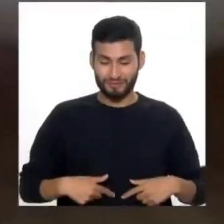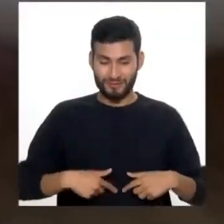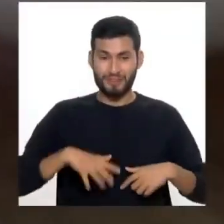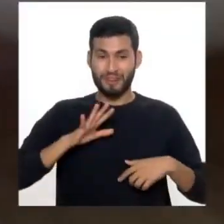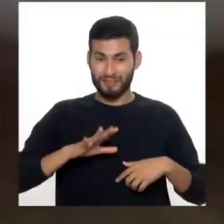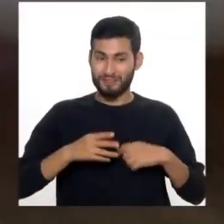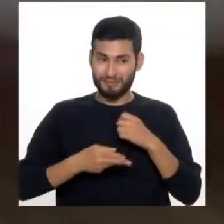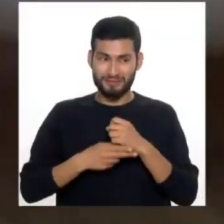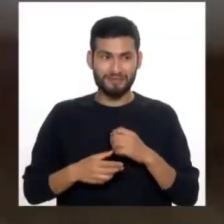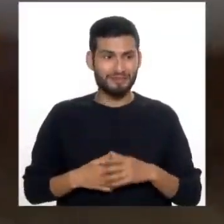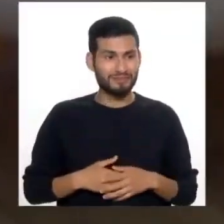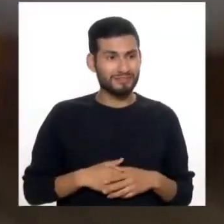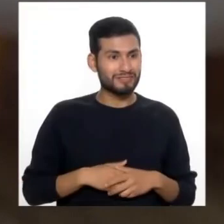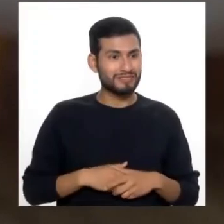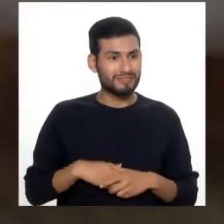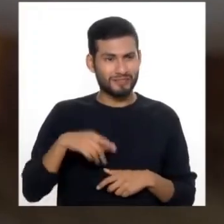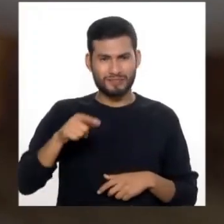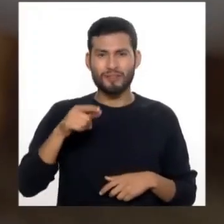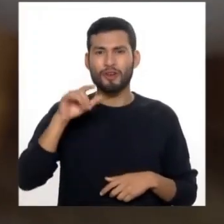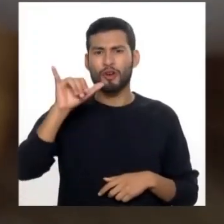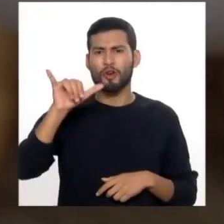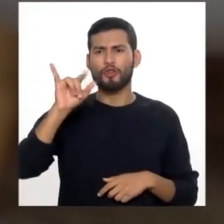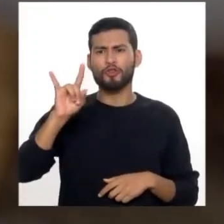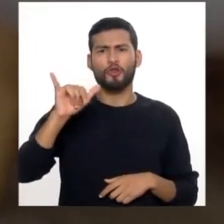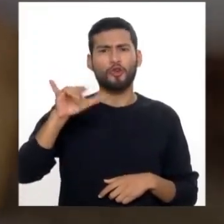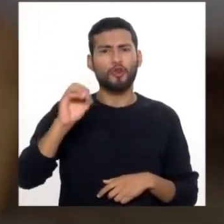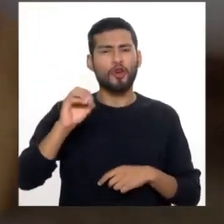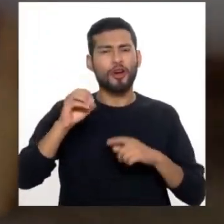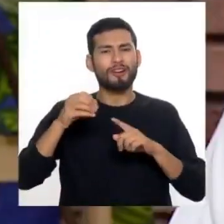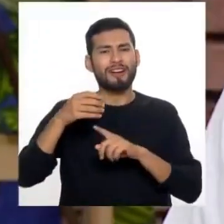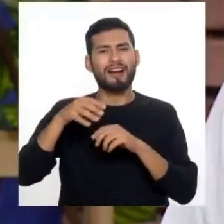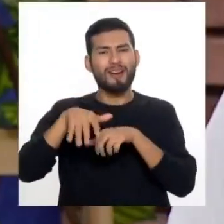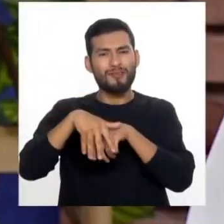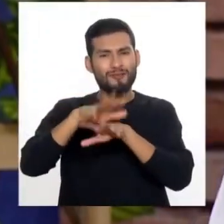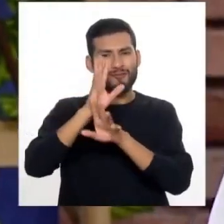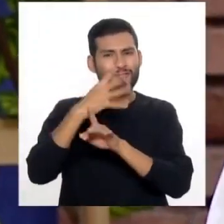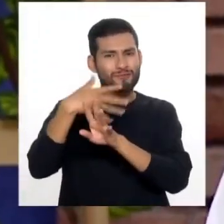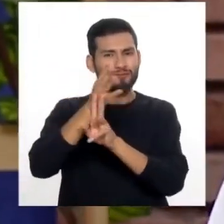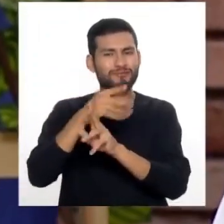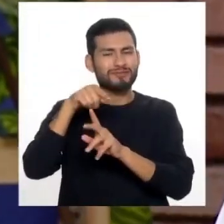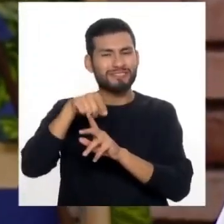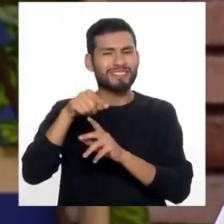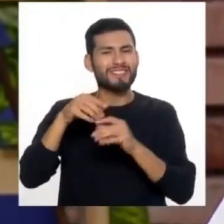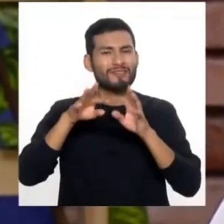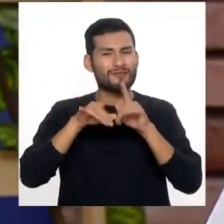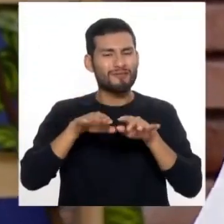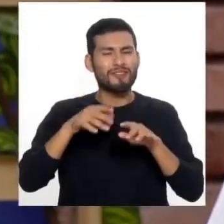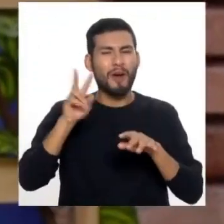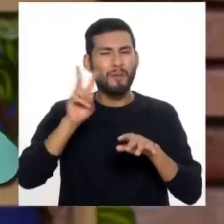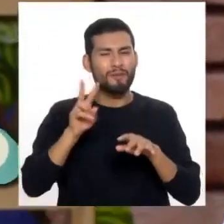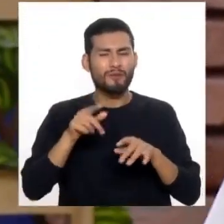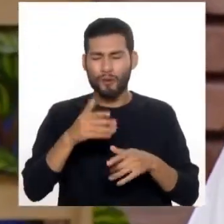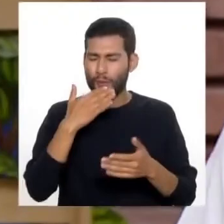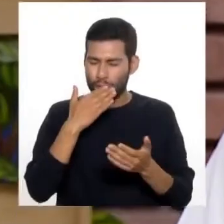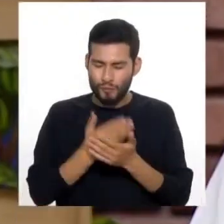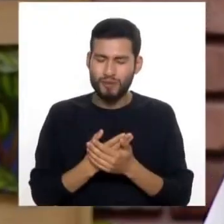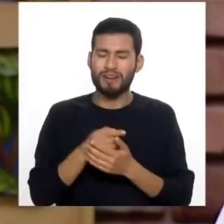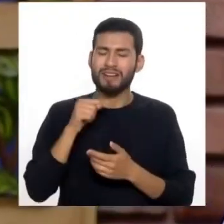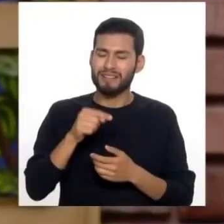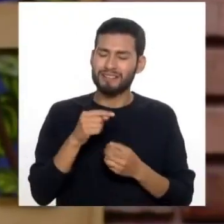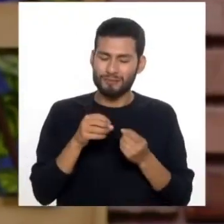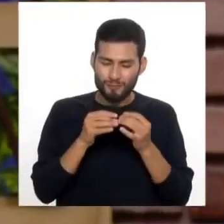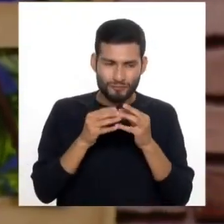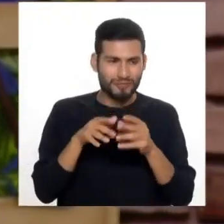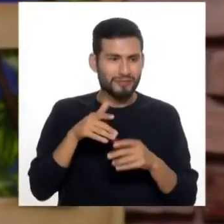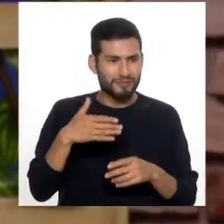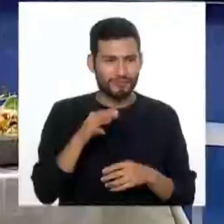a yuyo, ir a... mira, me encanta no, mi es el que yuyo. El yuyo es súper importante para la alto nutrición. El yodo es un producto fresco. Pescadito